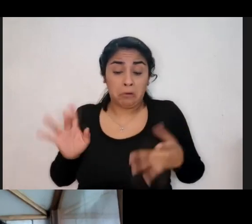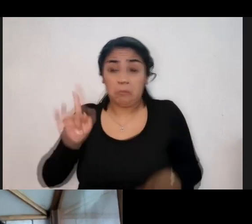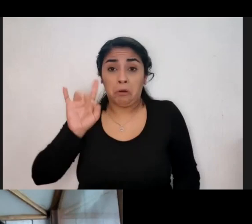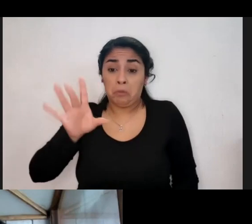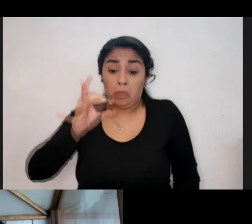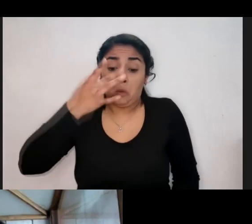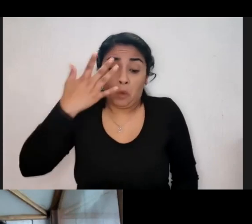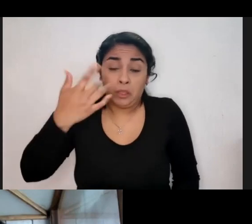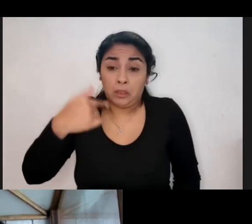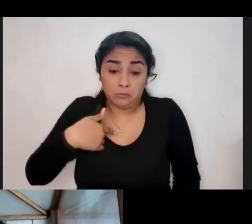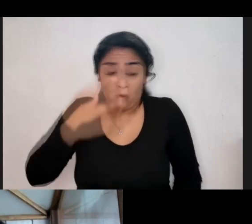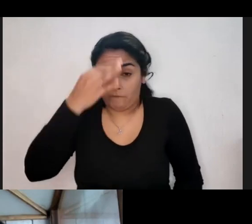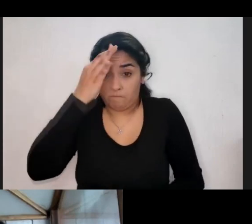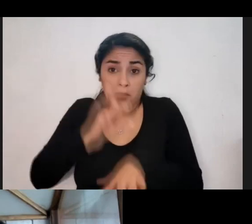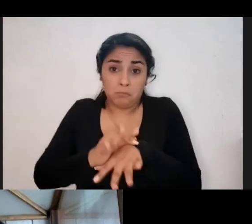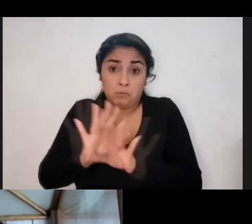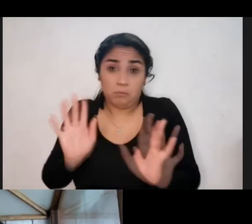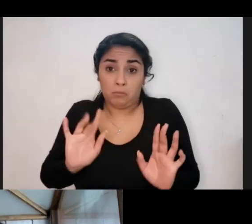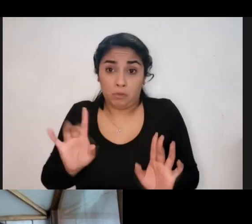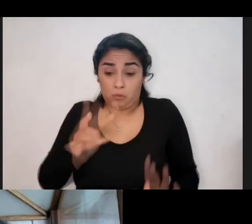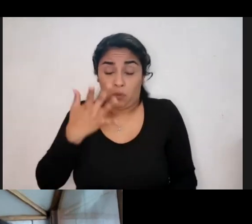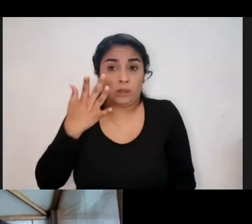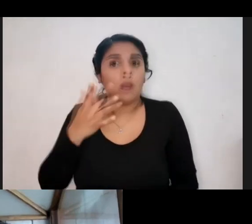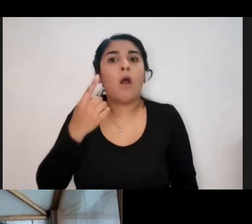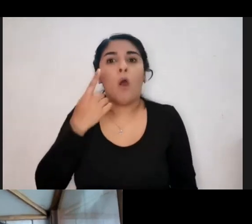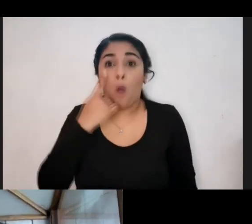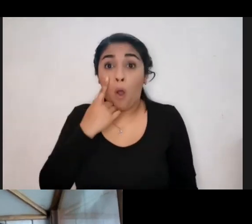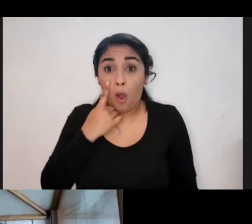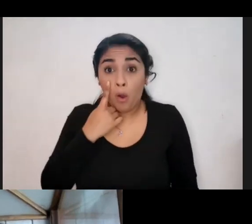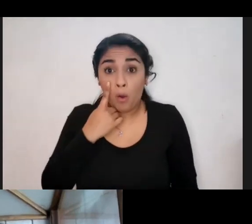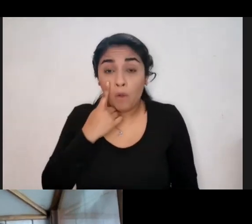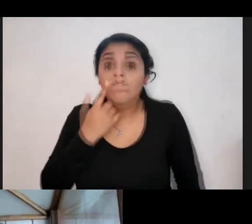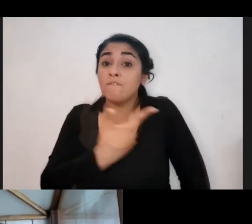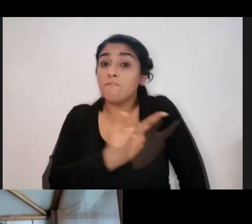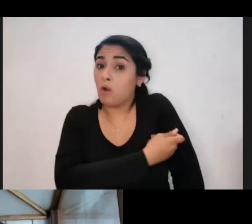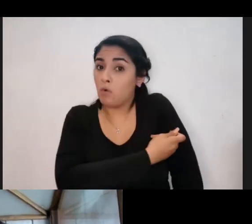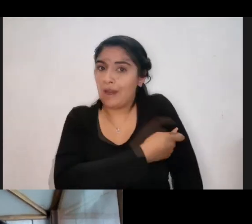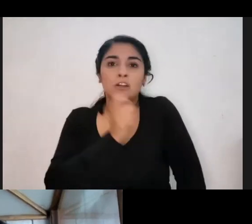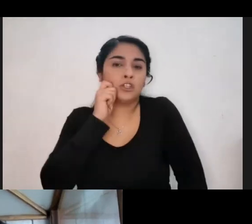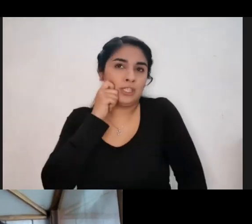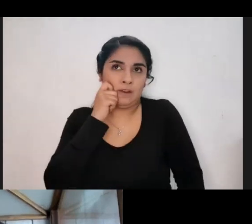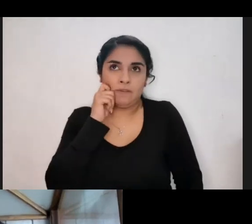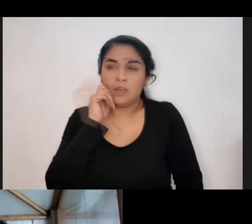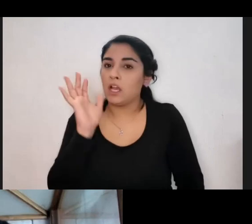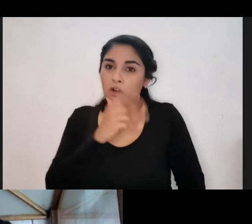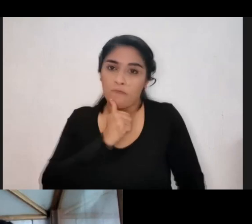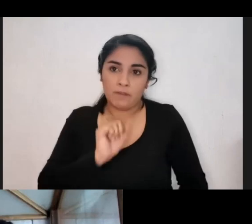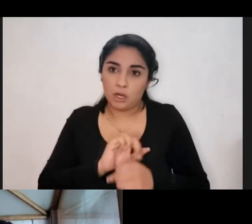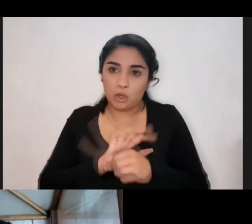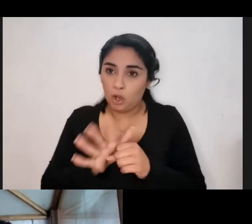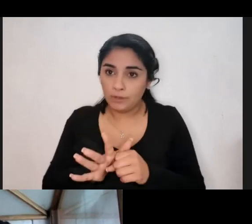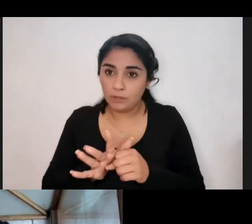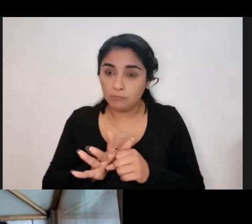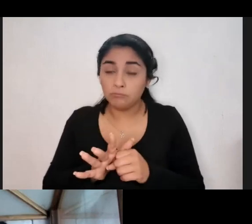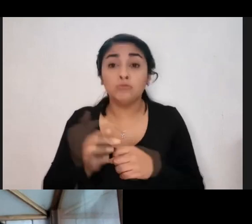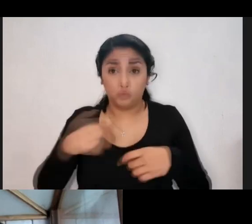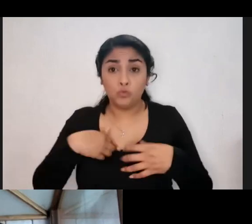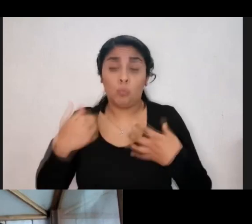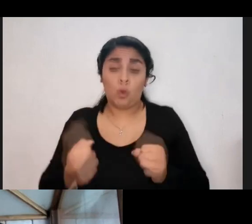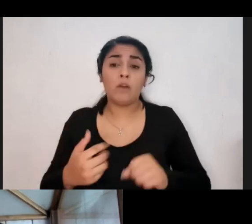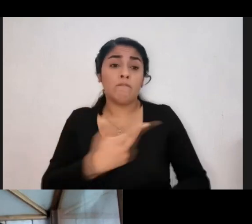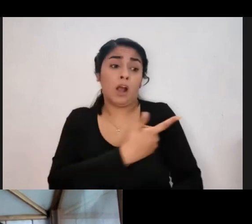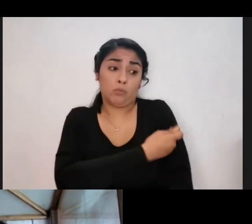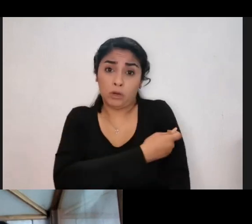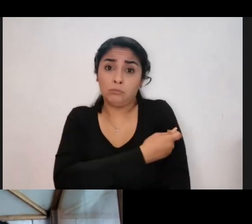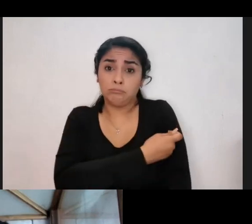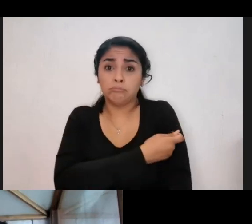cuenta que estoy infectado. Ojo que las vacunas no paran la infección, no previenen la infección. Yo me puedo vacunar y me voy a infectar